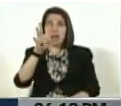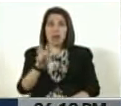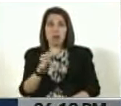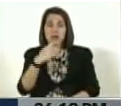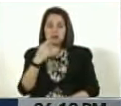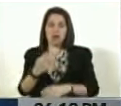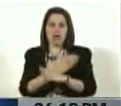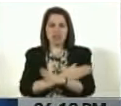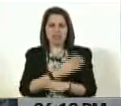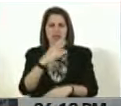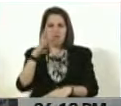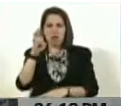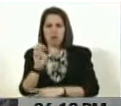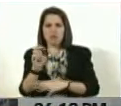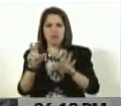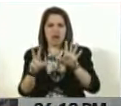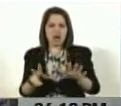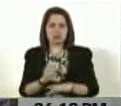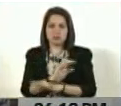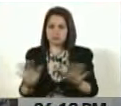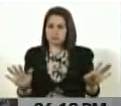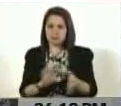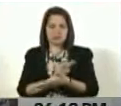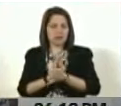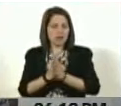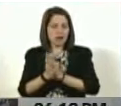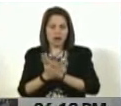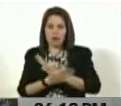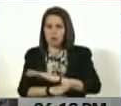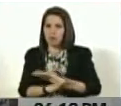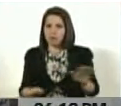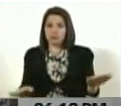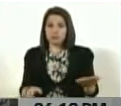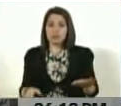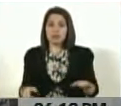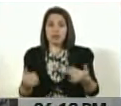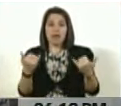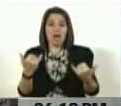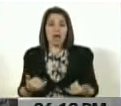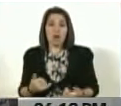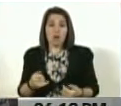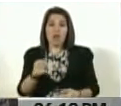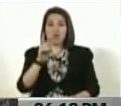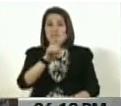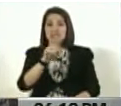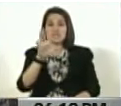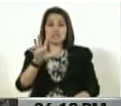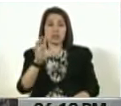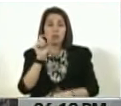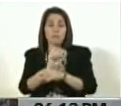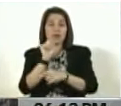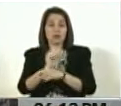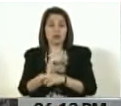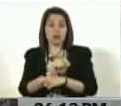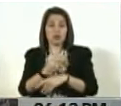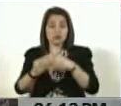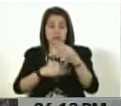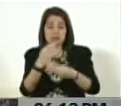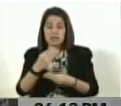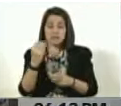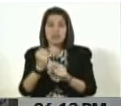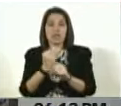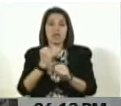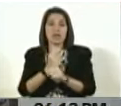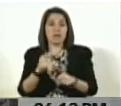el pan, a las 8 sacamos el pan, ya eso se acabó. Sí, ya eso se acabó. De hecho, sacan ahora el pan cada 25 minutos. ¿Por qué? Porque nosotros